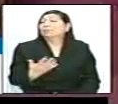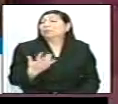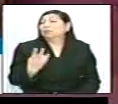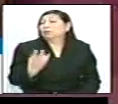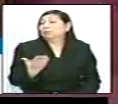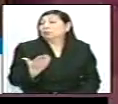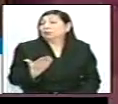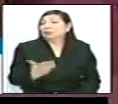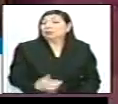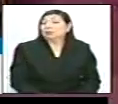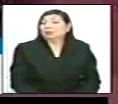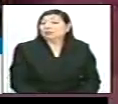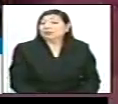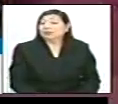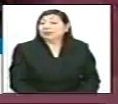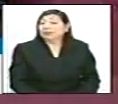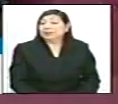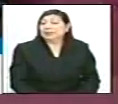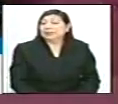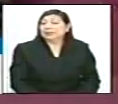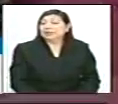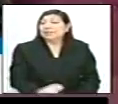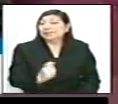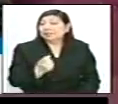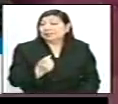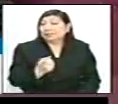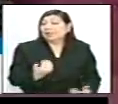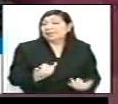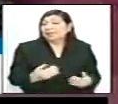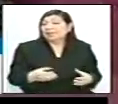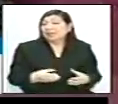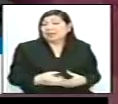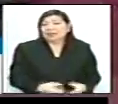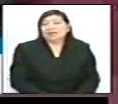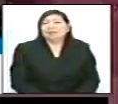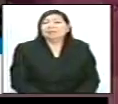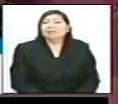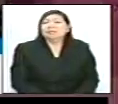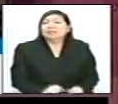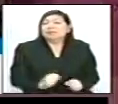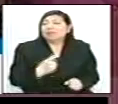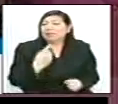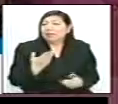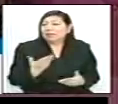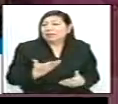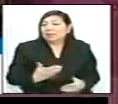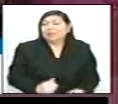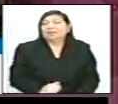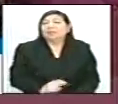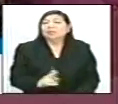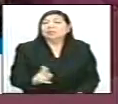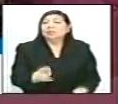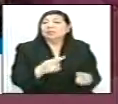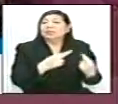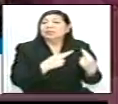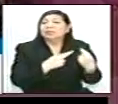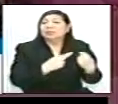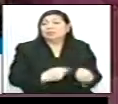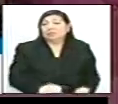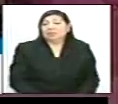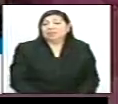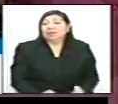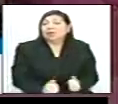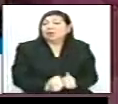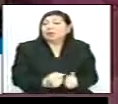Dos pedidos con respecto a que sea esta comisión la que determine si debe sustraerse de su responsabilidad